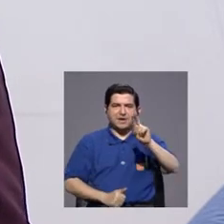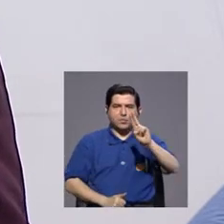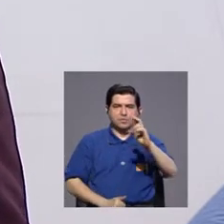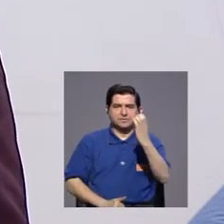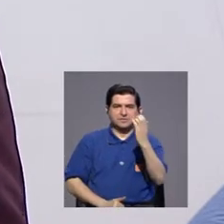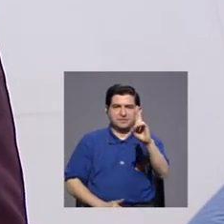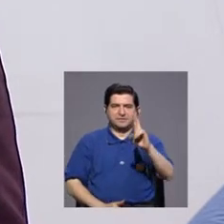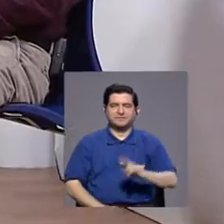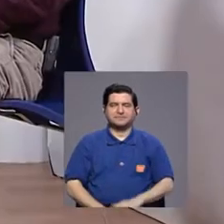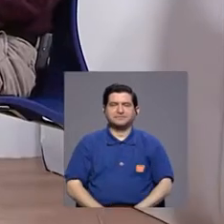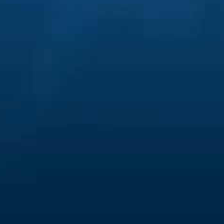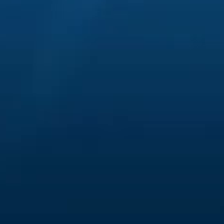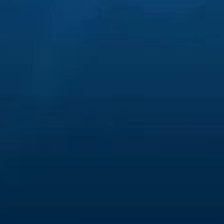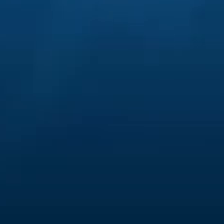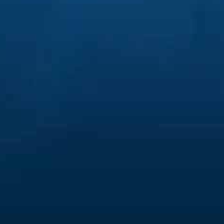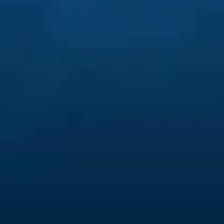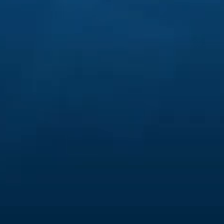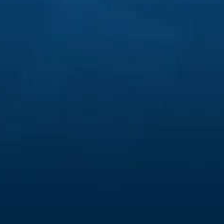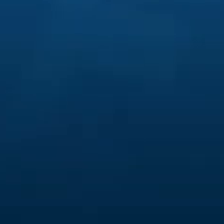de canal user